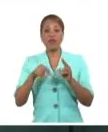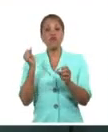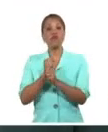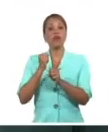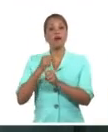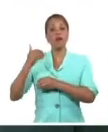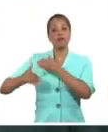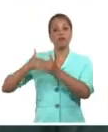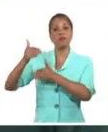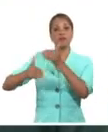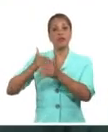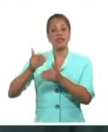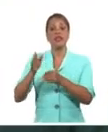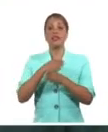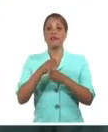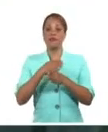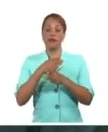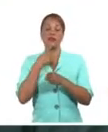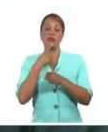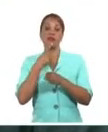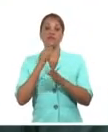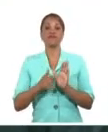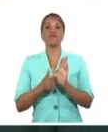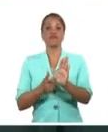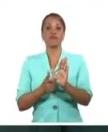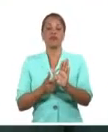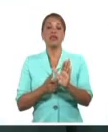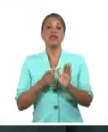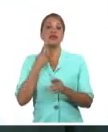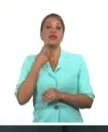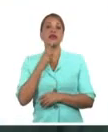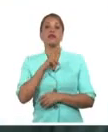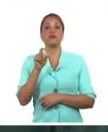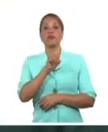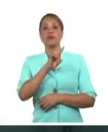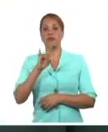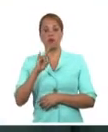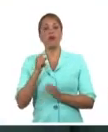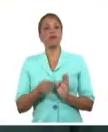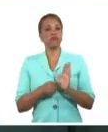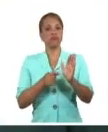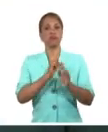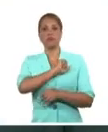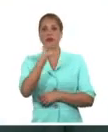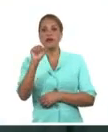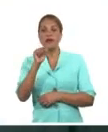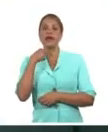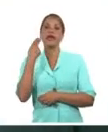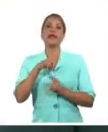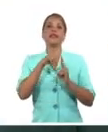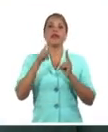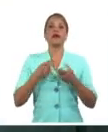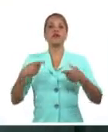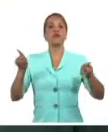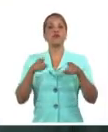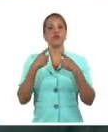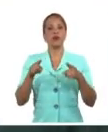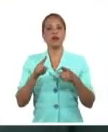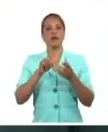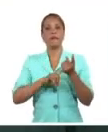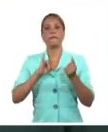del musical de Peter Pan, que estuvo nominado a Cubadisco en el 2019. Decidimos hacerlo porque está dedicado al teatro musical y Peter